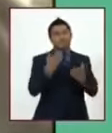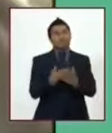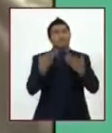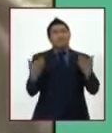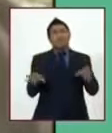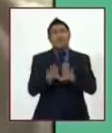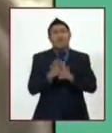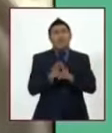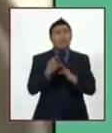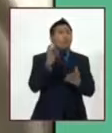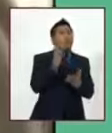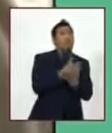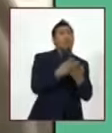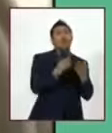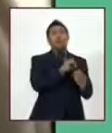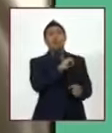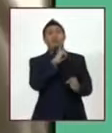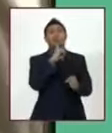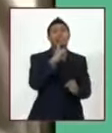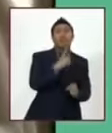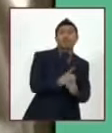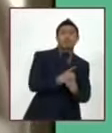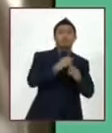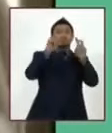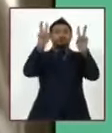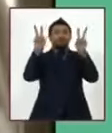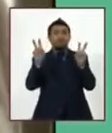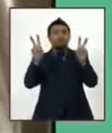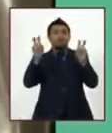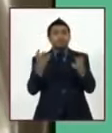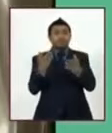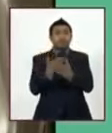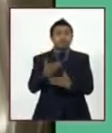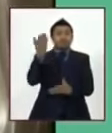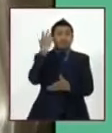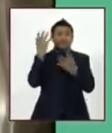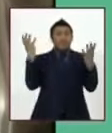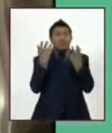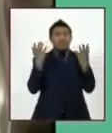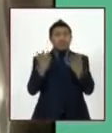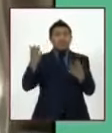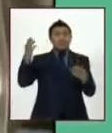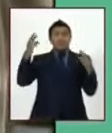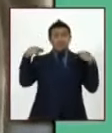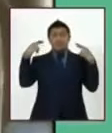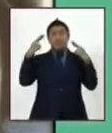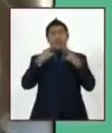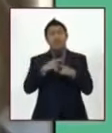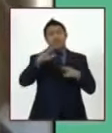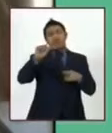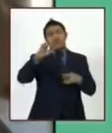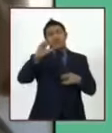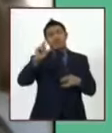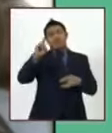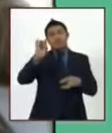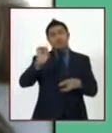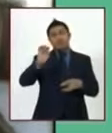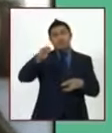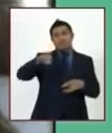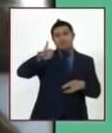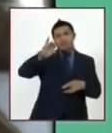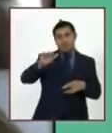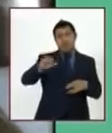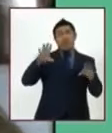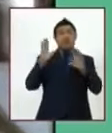única posibilidad todos aquellos temas que habían creado los maestros en la academia, con los que se va a enseñar, con los que se va a